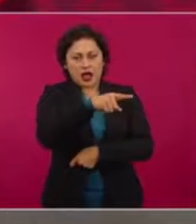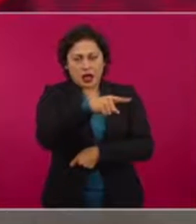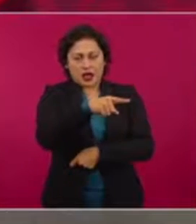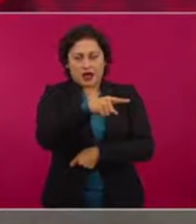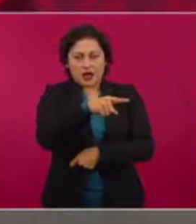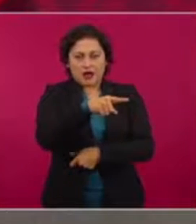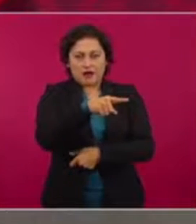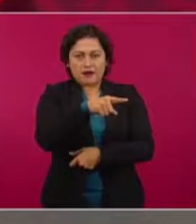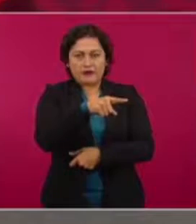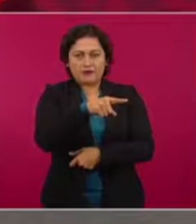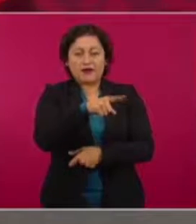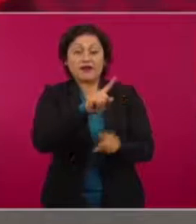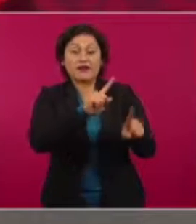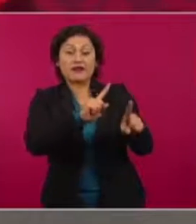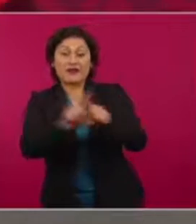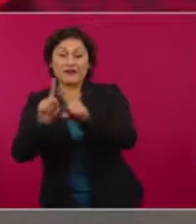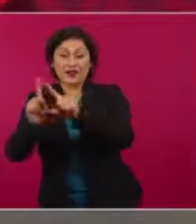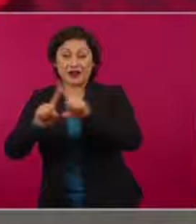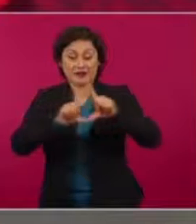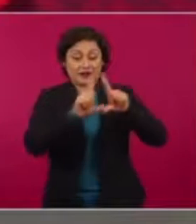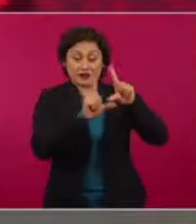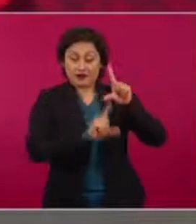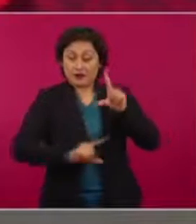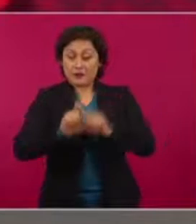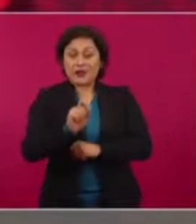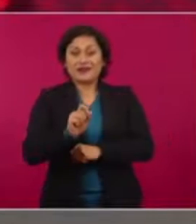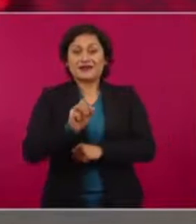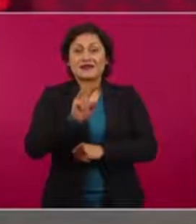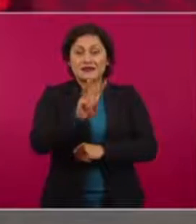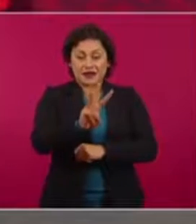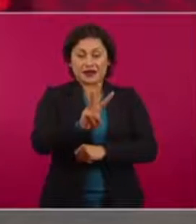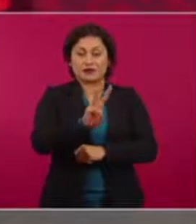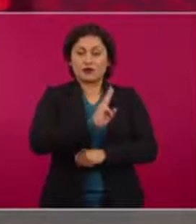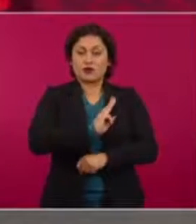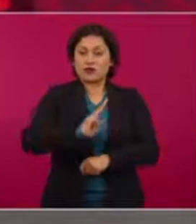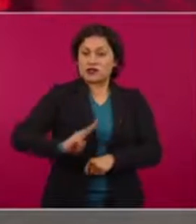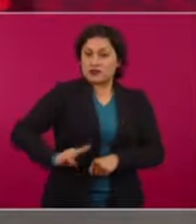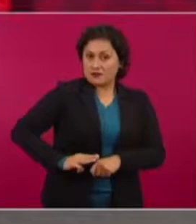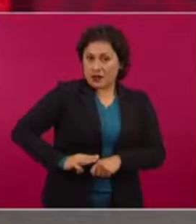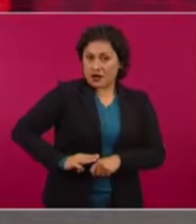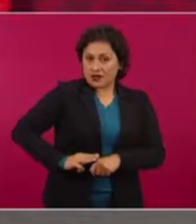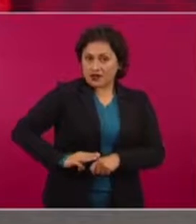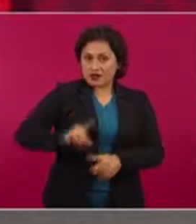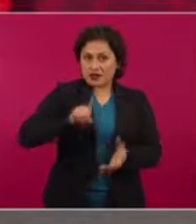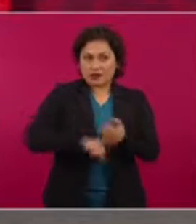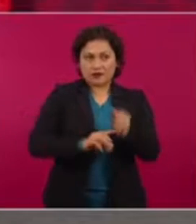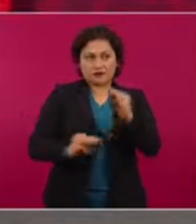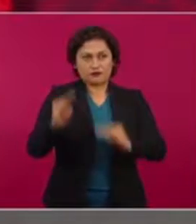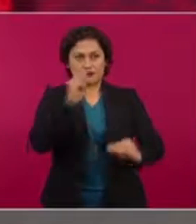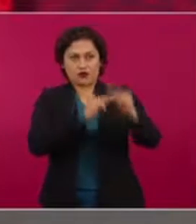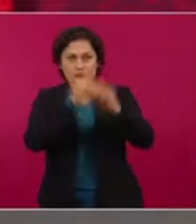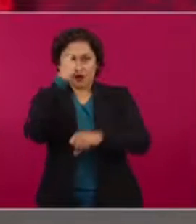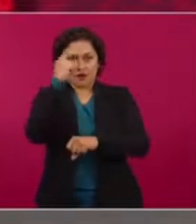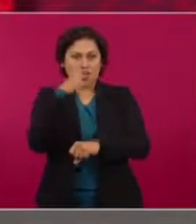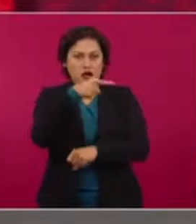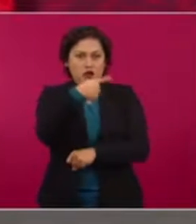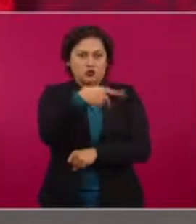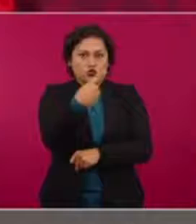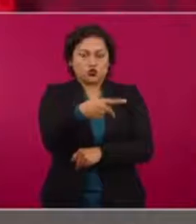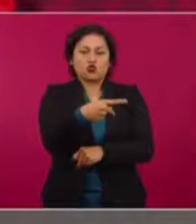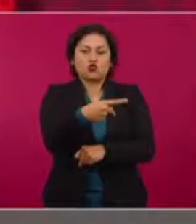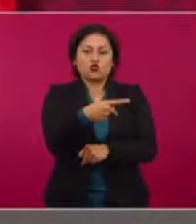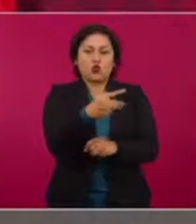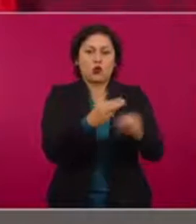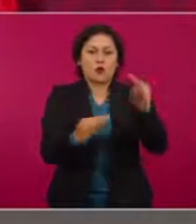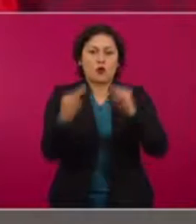23 gobiernos municipales de la montaña para mejorar sus caminos